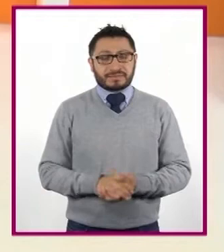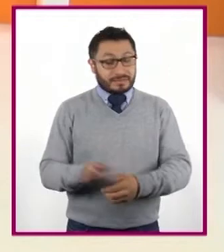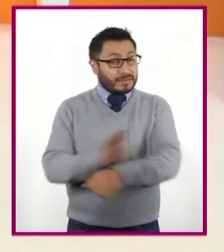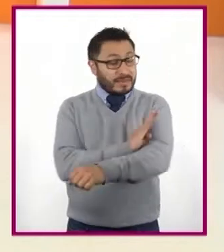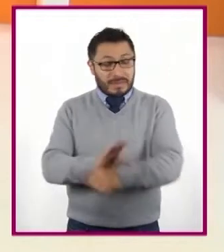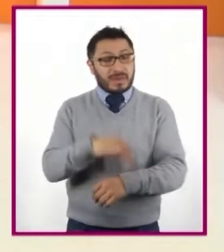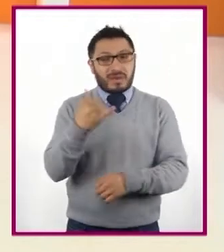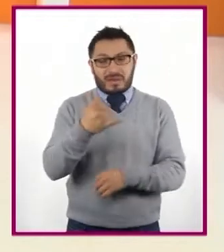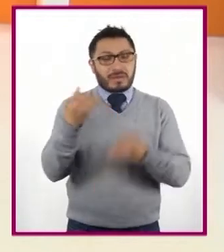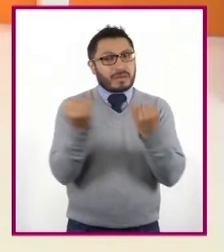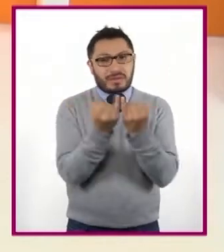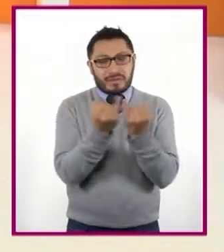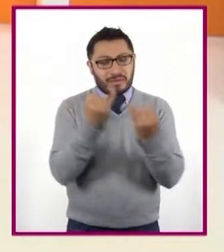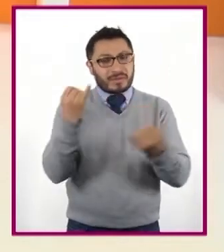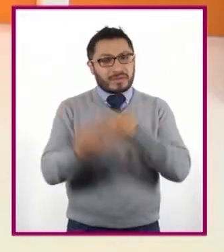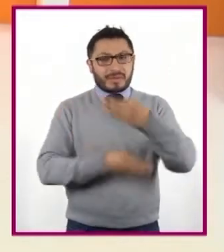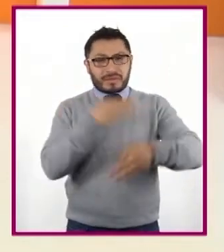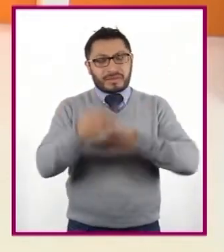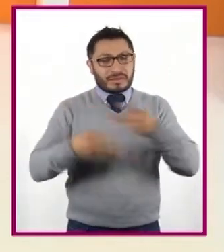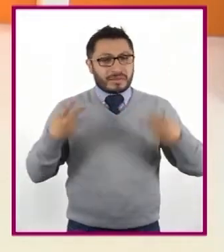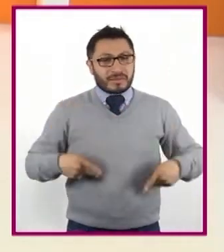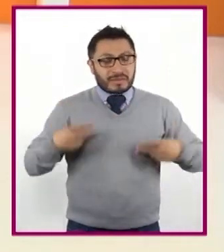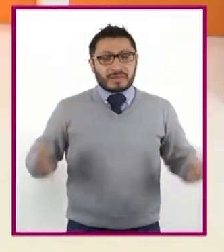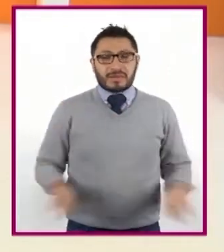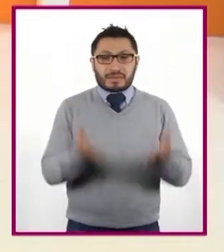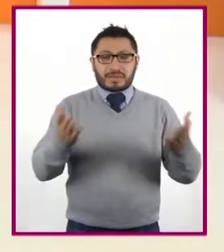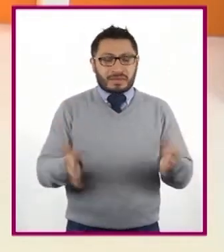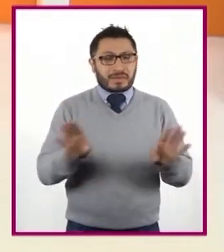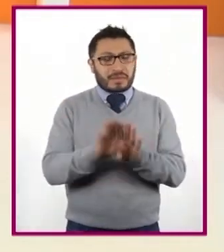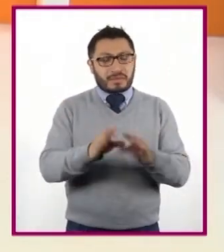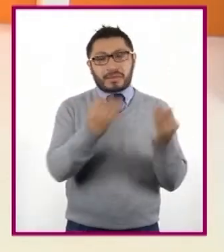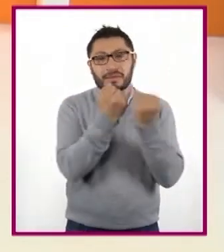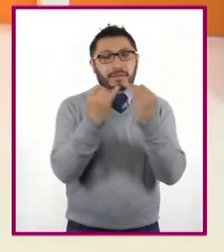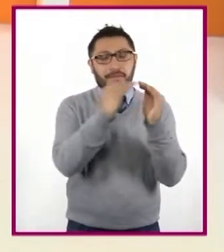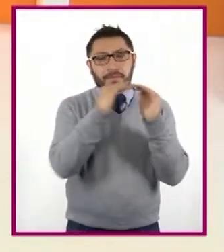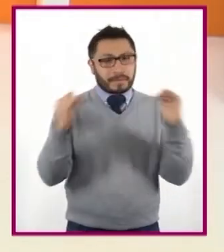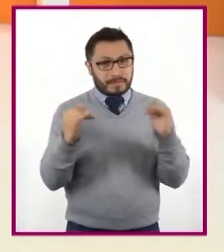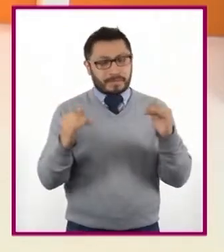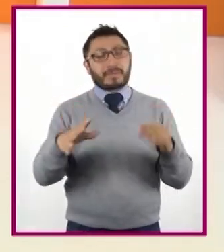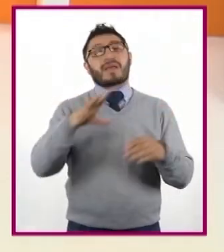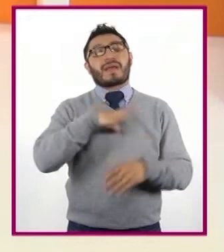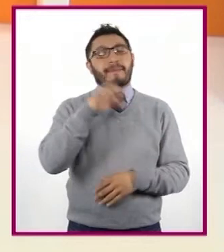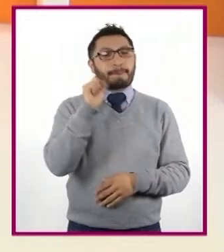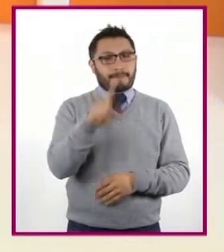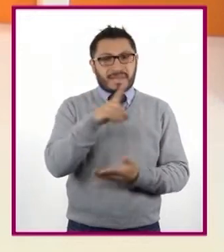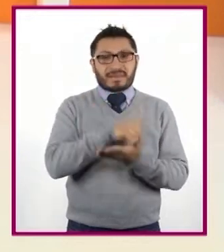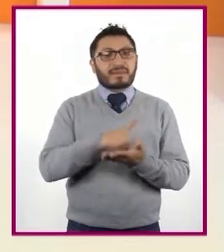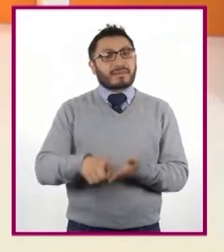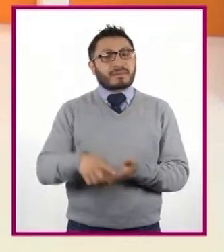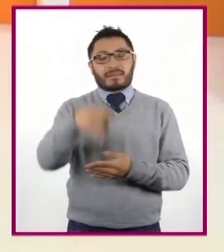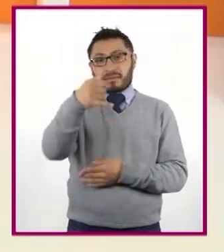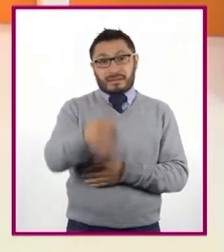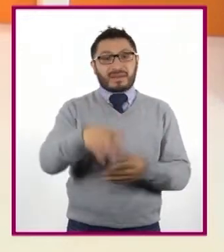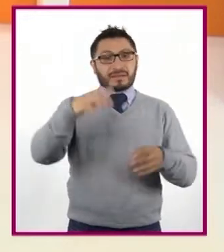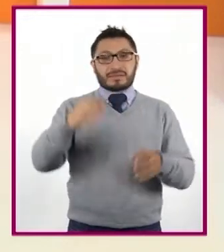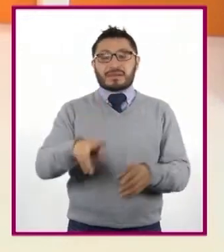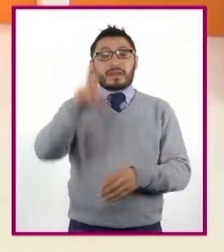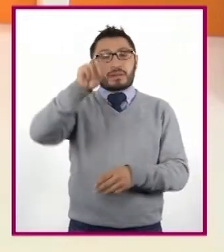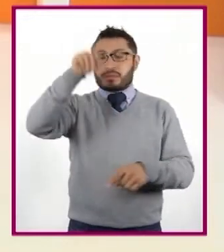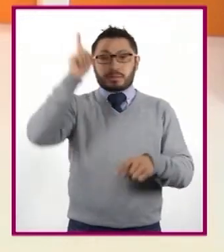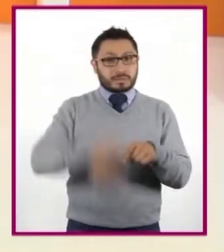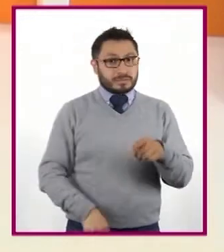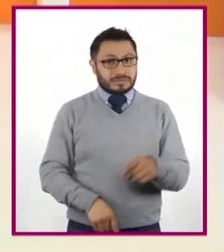promueve que todas y todos los seres humanos sean vistos como iguales, que tengan los mismos derechos irrenunciables